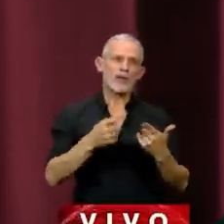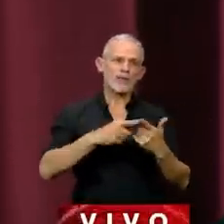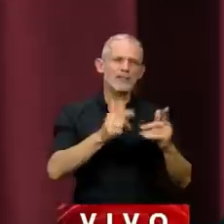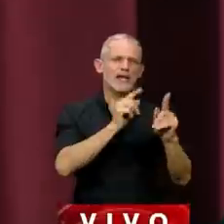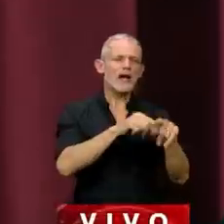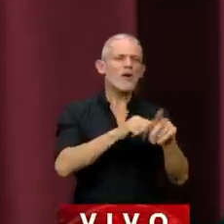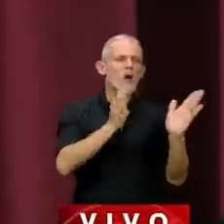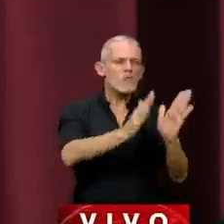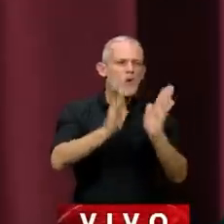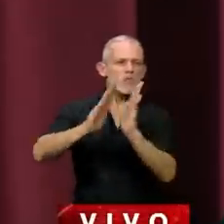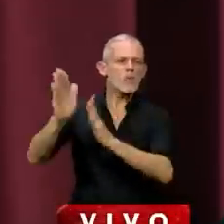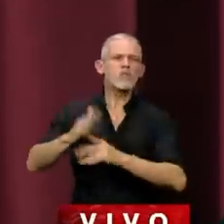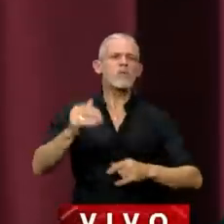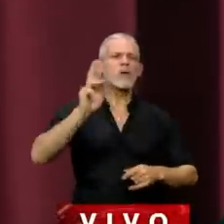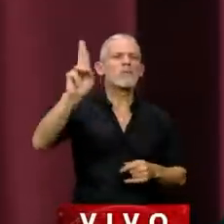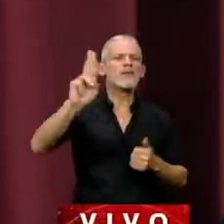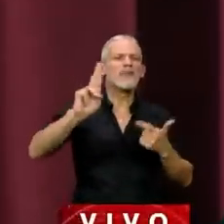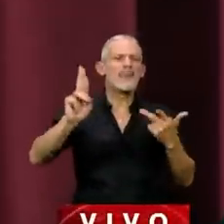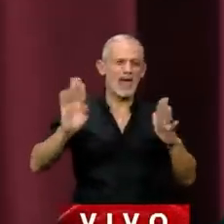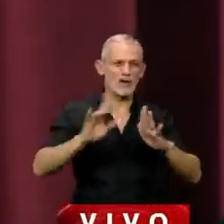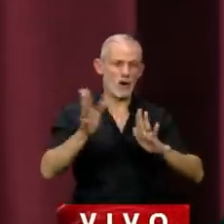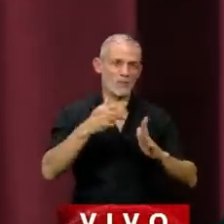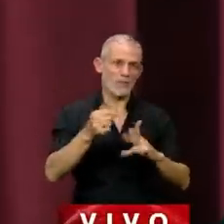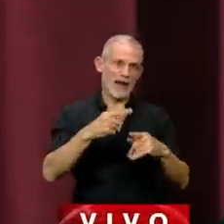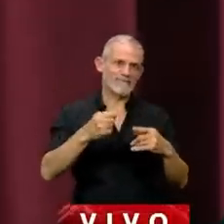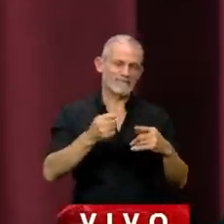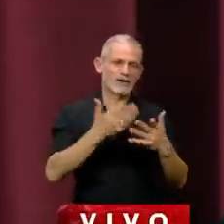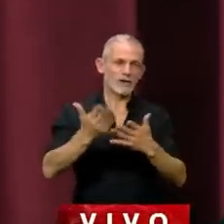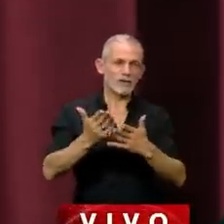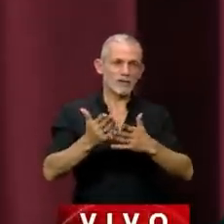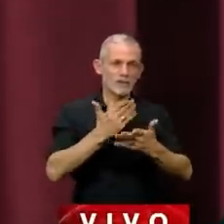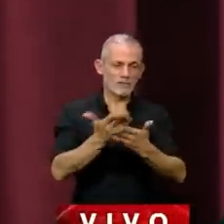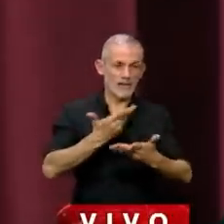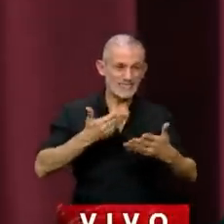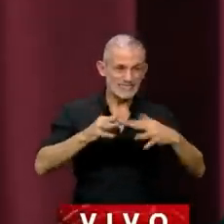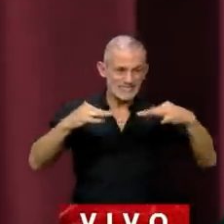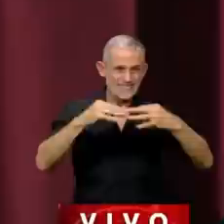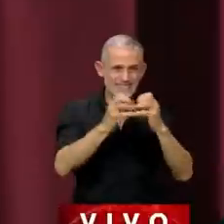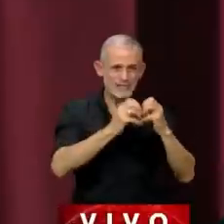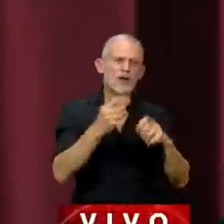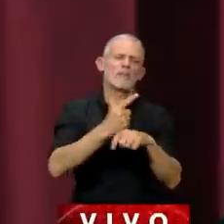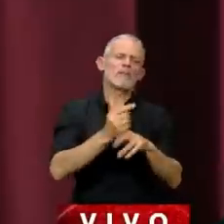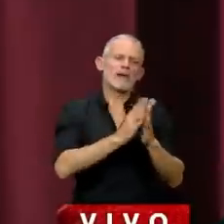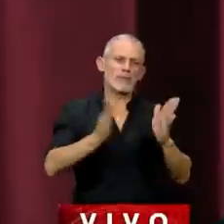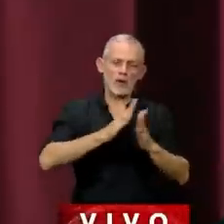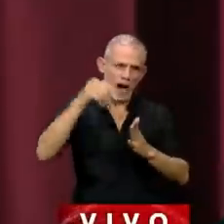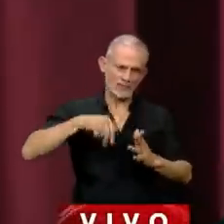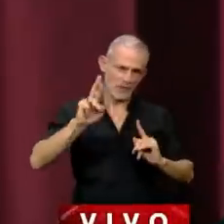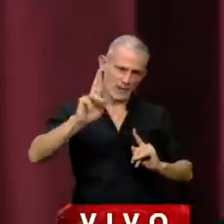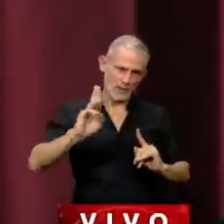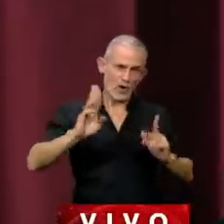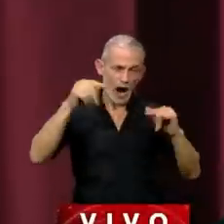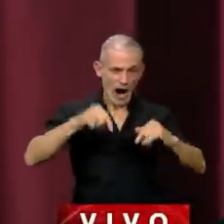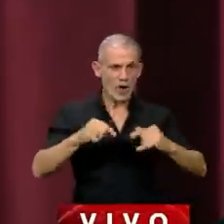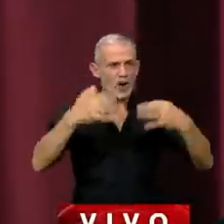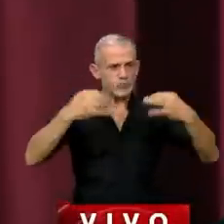tandas de cuestiones de privilegio para poder enseñar a empezar la sesión y no hacer todo al principio. Así que eso es lo que estamos